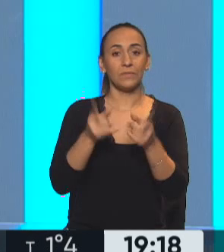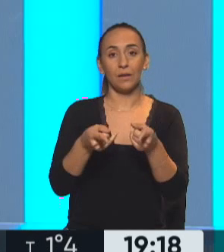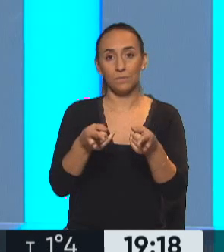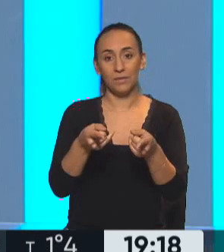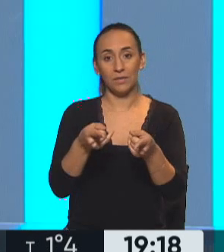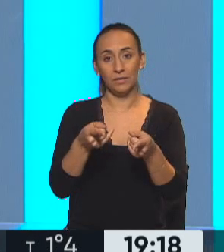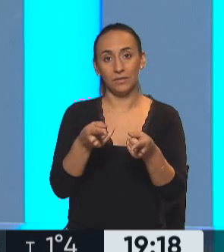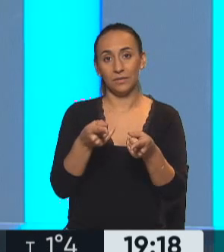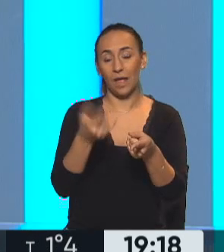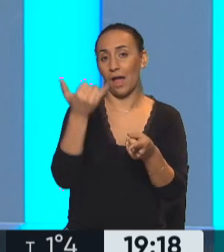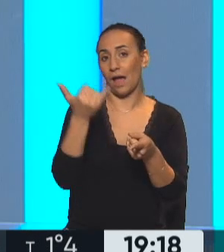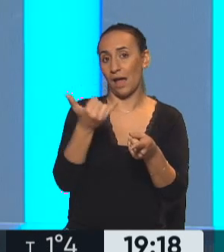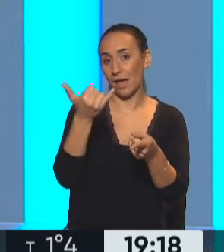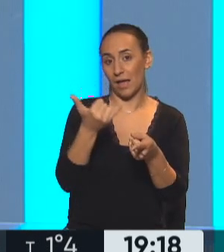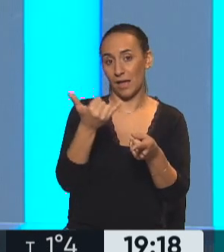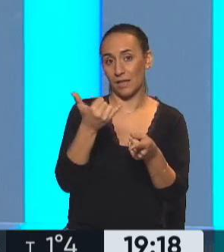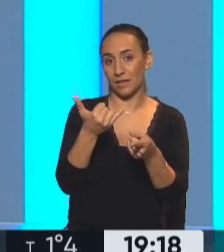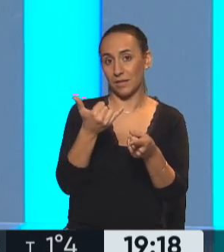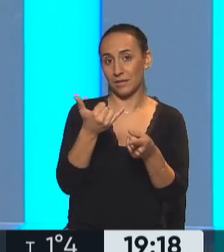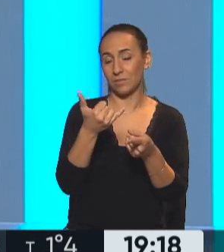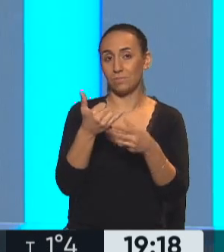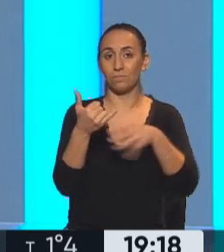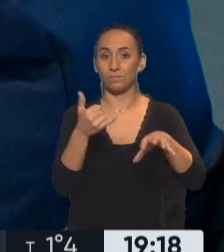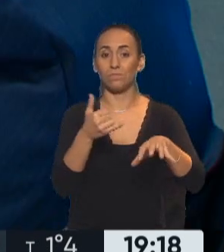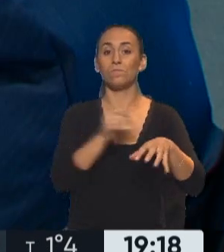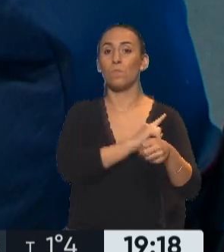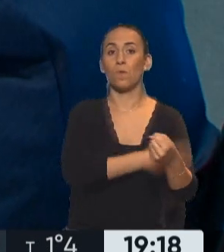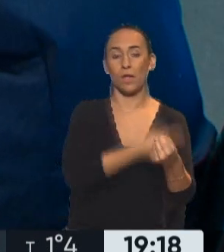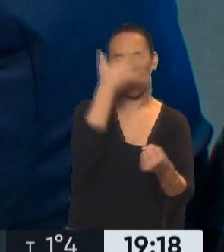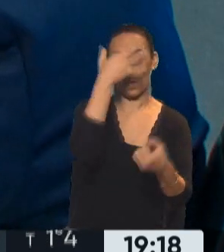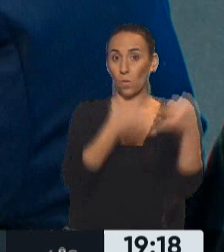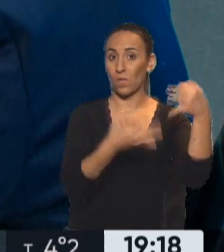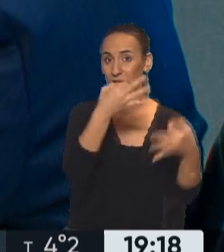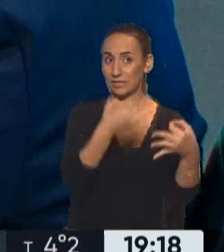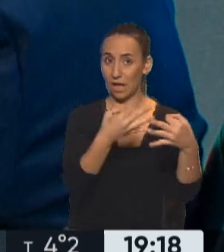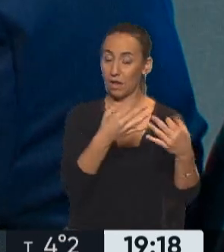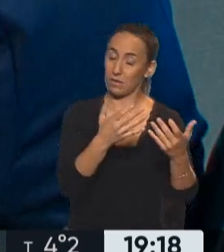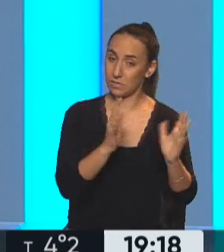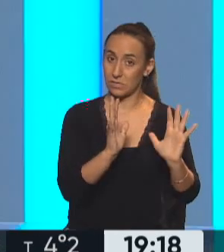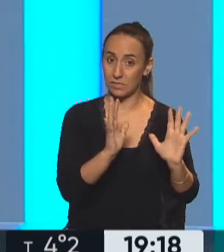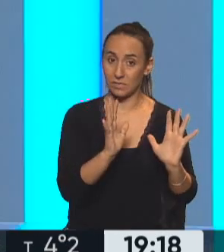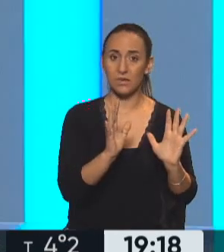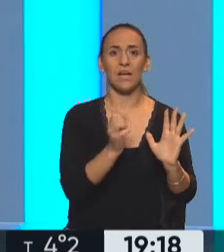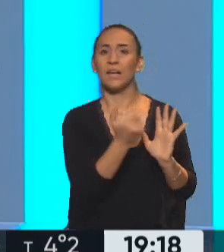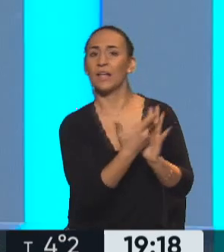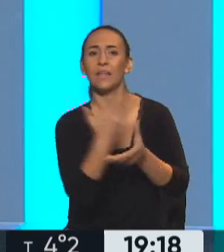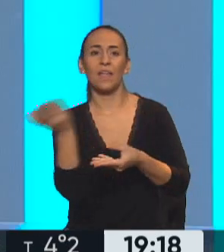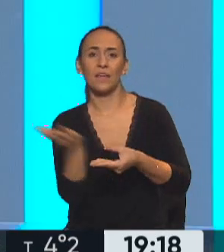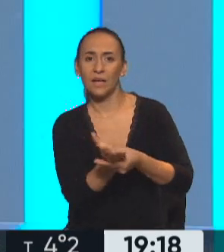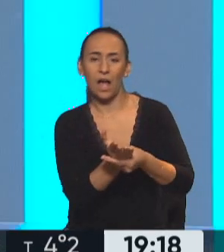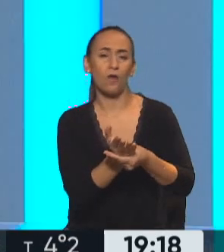tiene una conflictividad judicial significativa, a juzgar por las estadísticas, el número de casos,